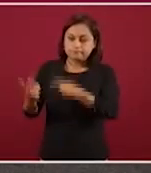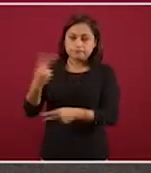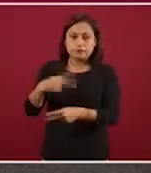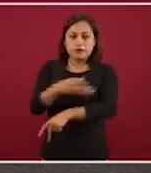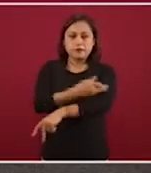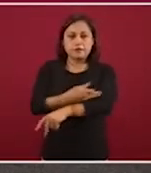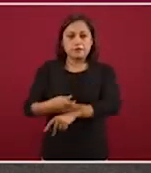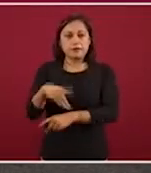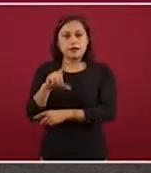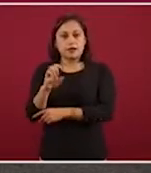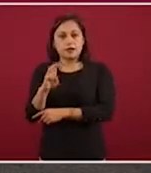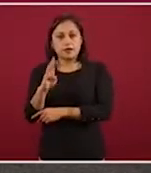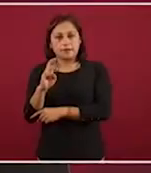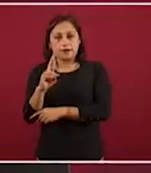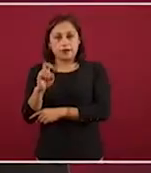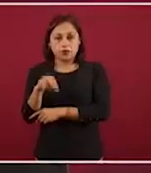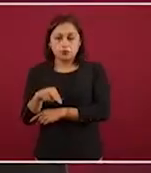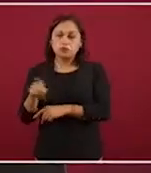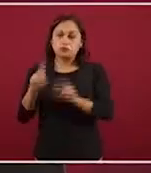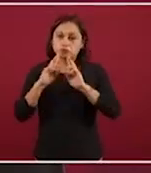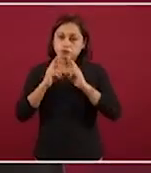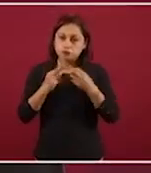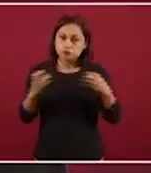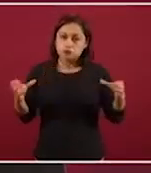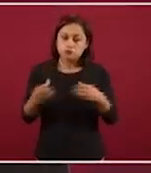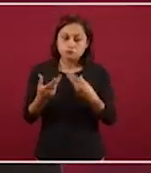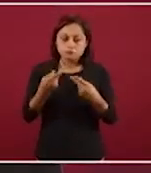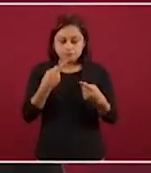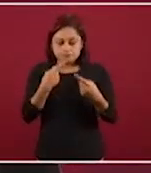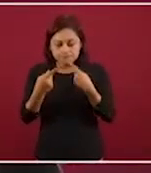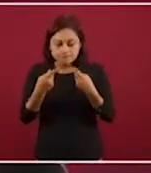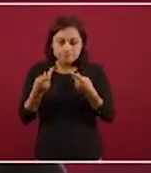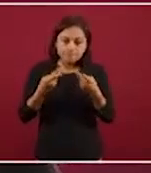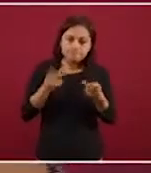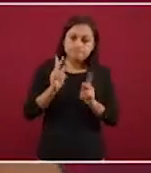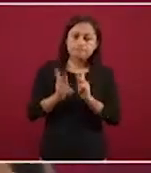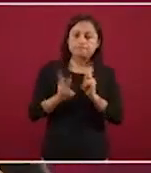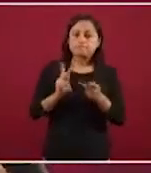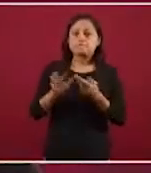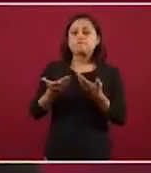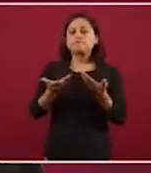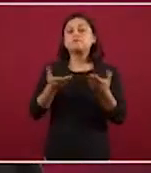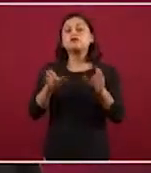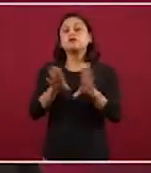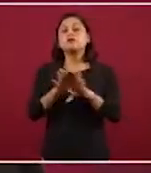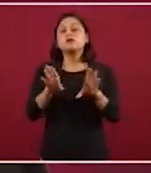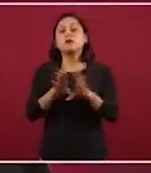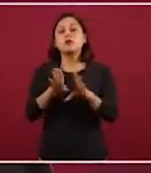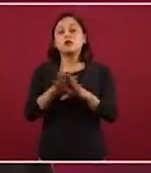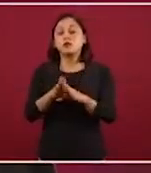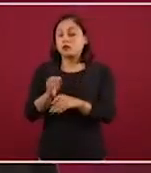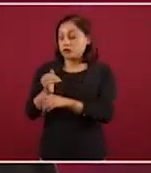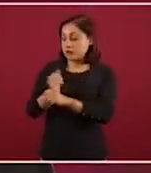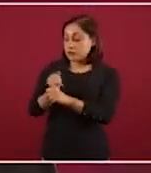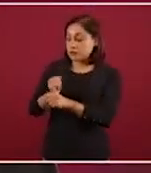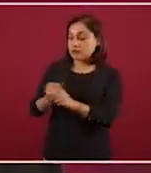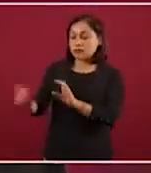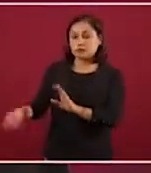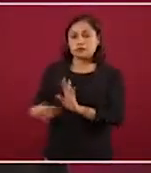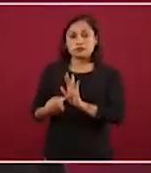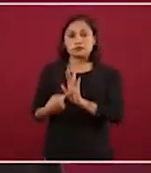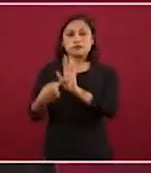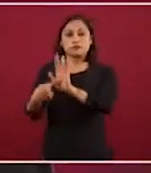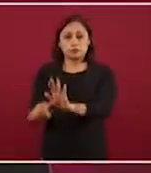les va a informar de cómo vamos avanzando en la